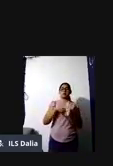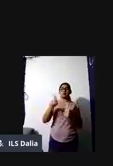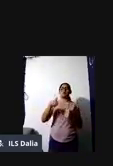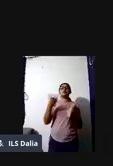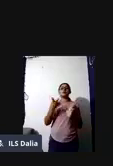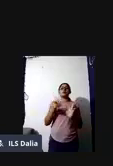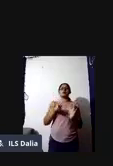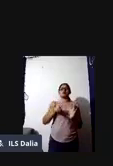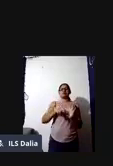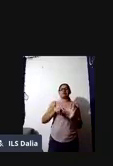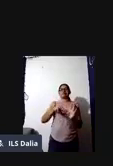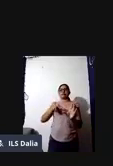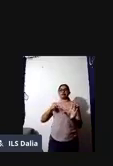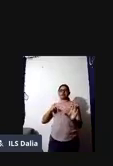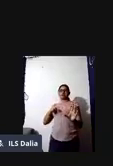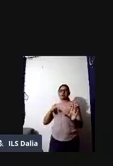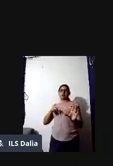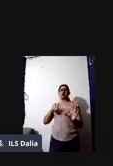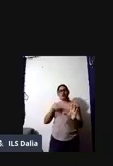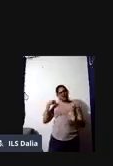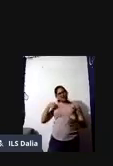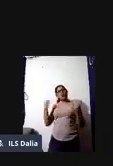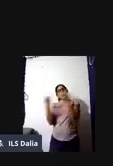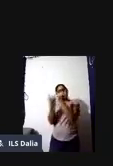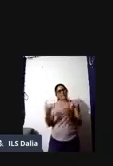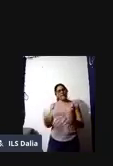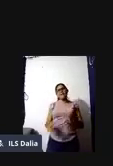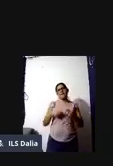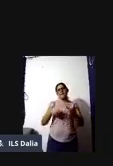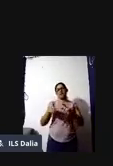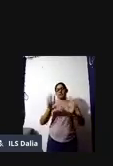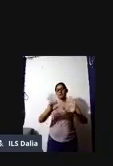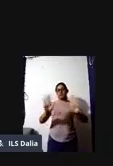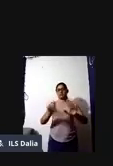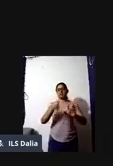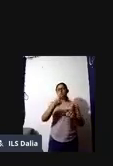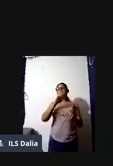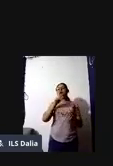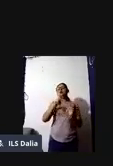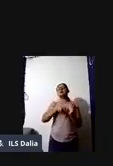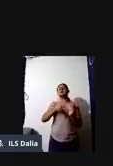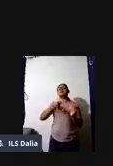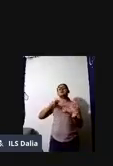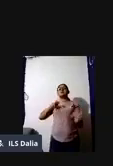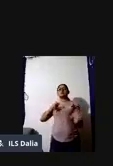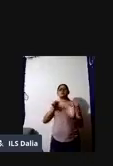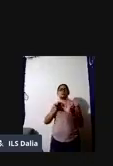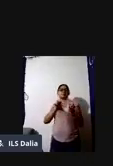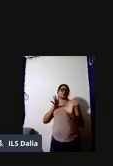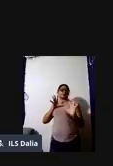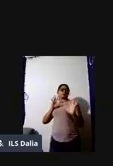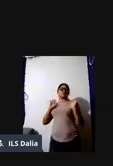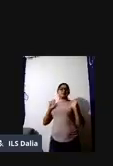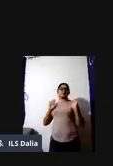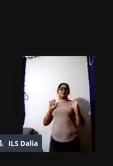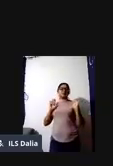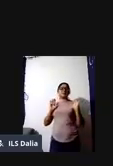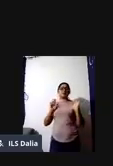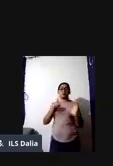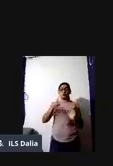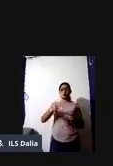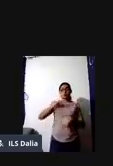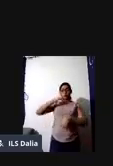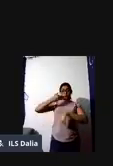situación. No te enganches, por favor. No te enganches. Tú no eres responsable de absolutamente nada en